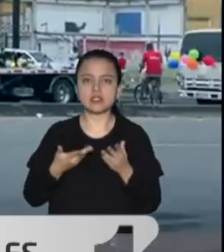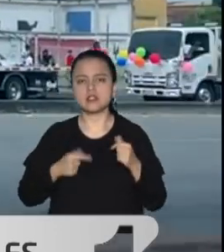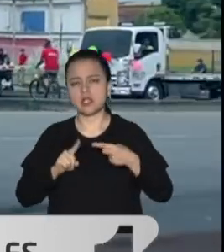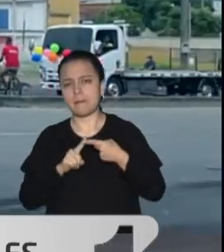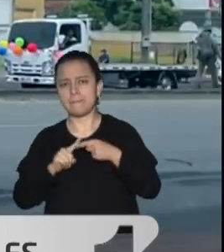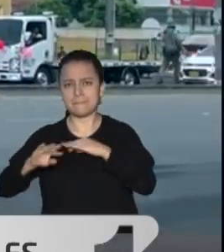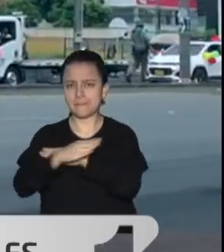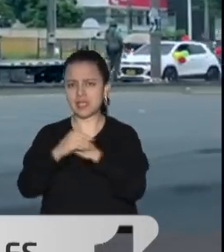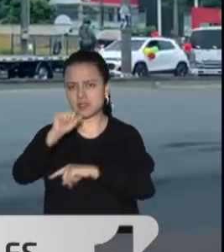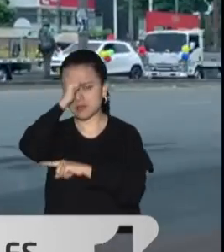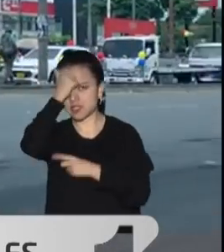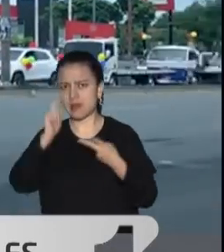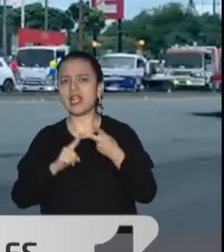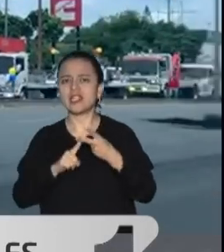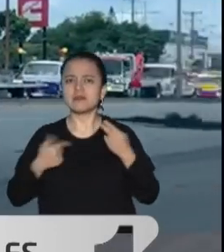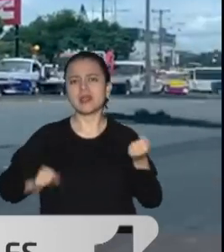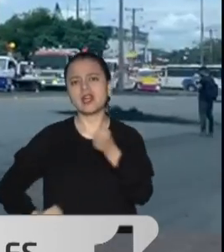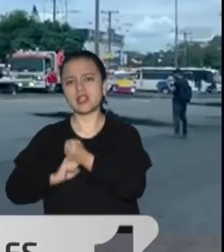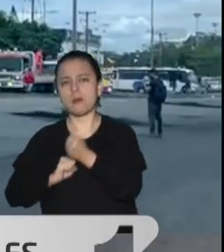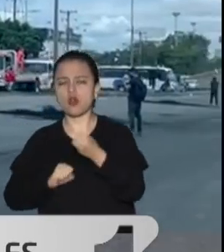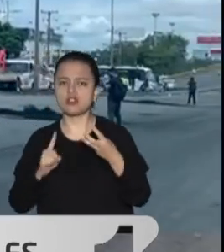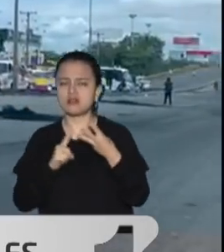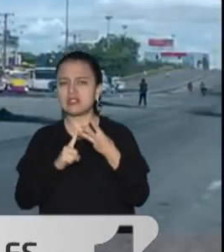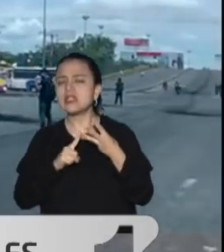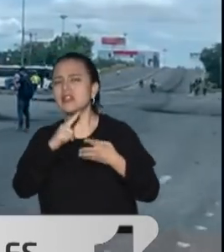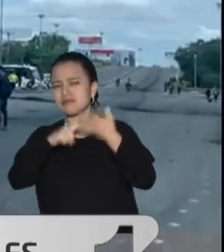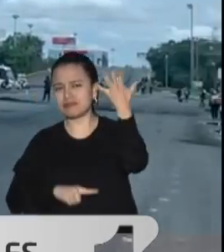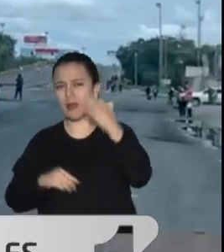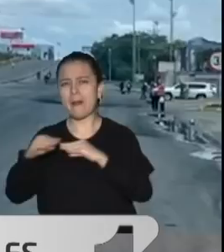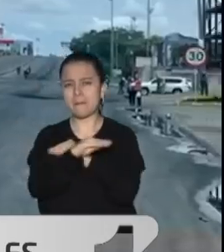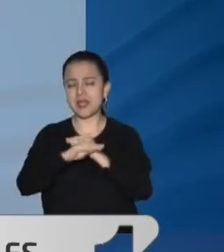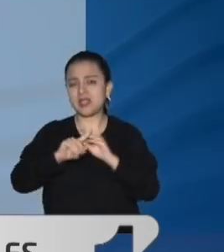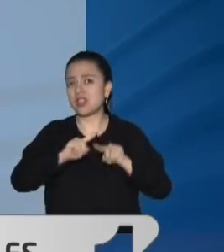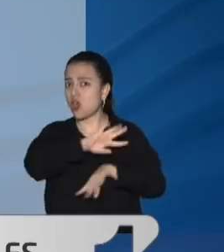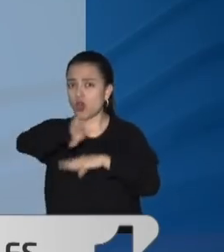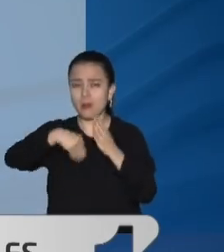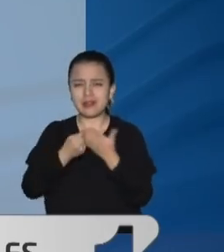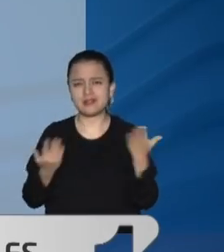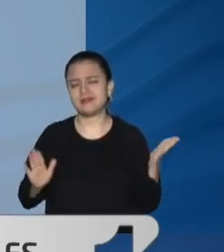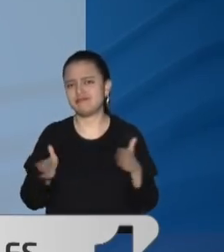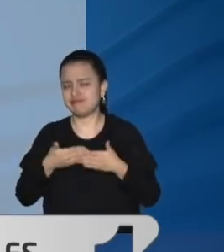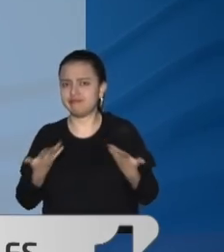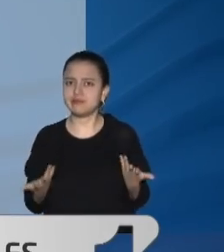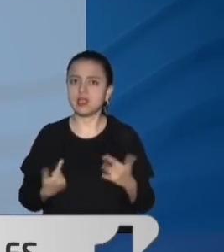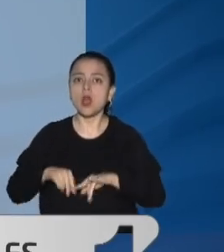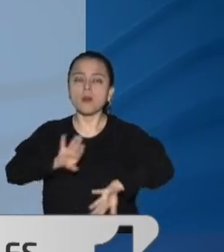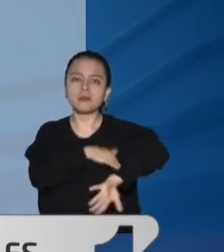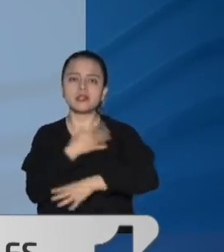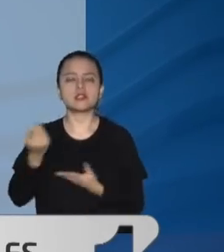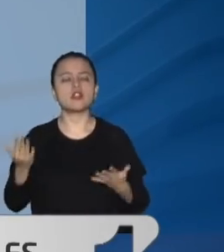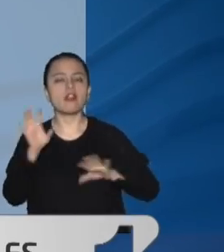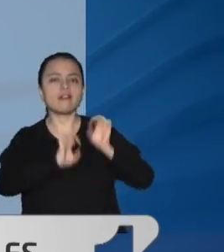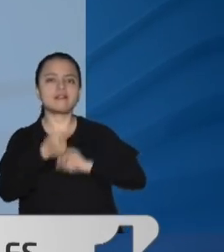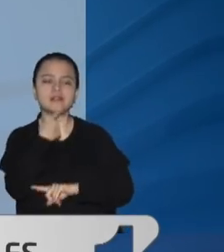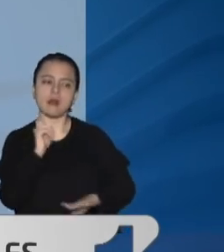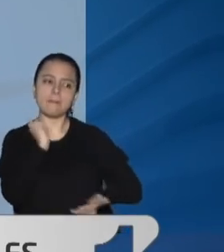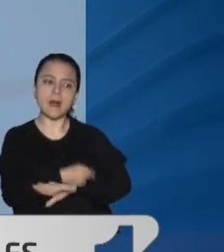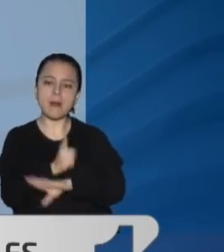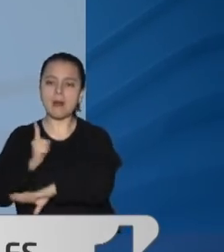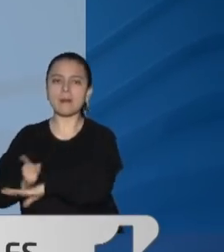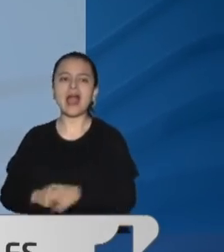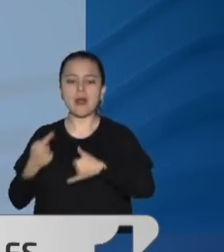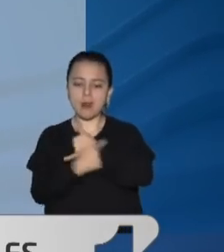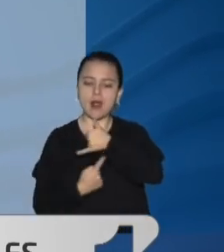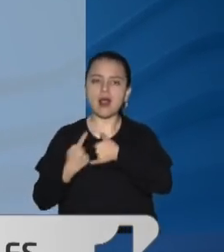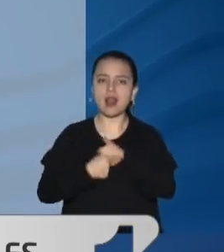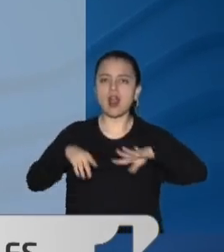y terciarias de Colombia. Lo que ha dicho el ministro de Defensa es que va a cumplir la orden del presidente Duque y que se